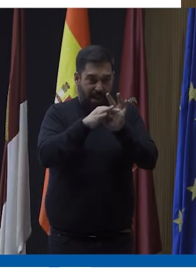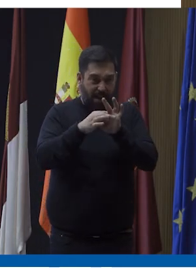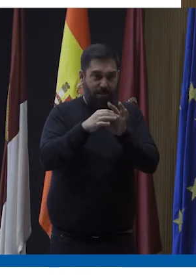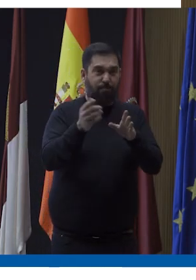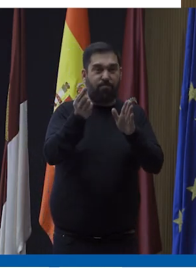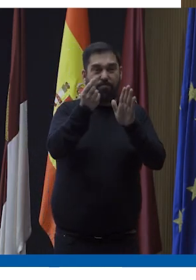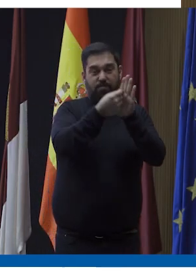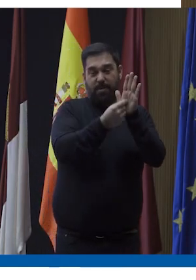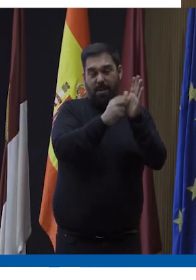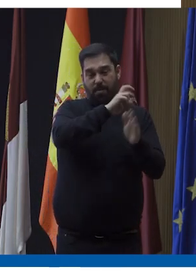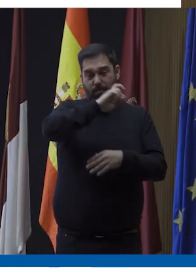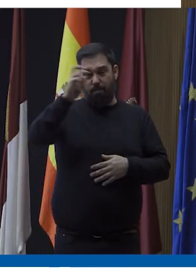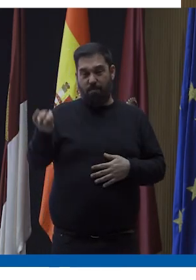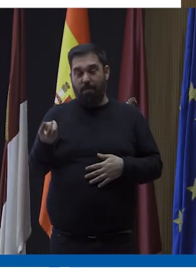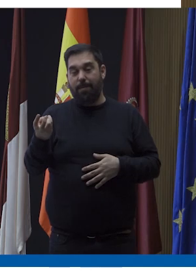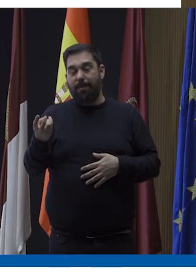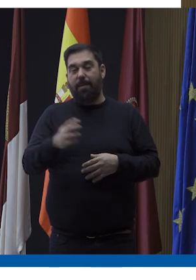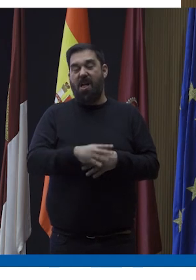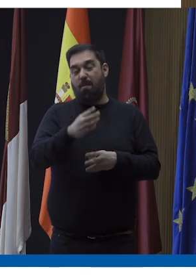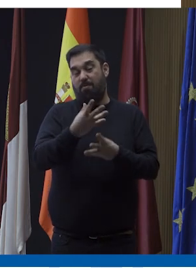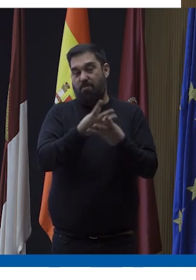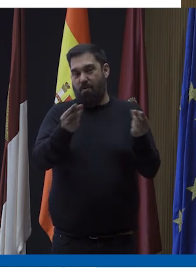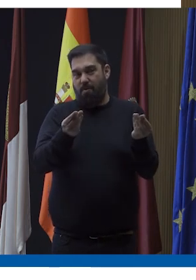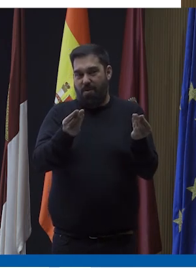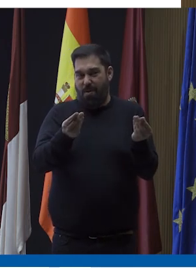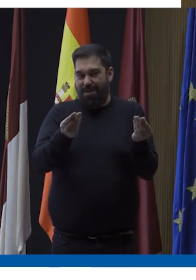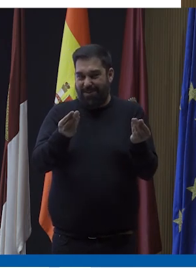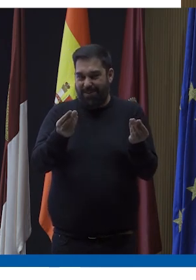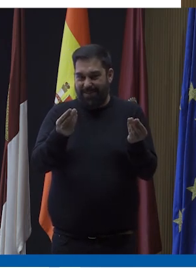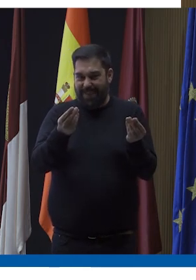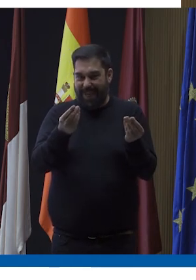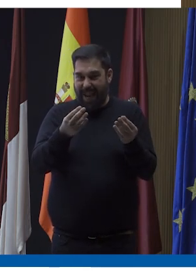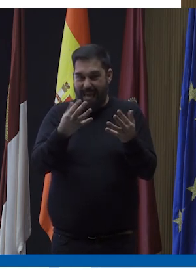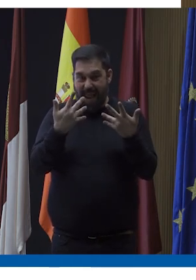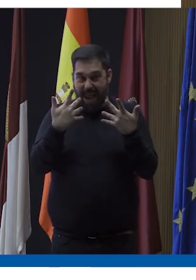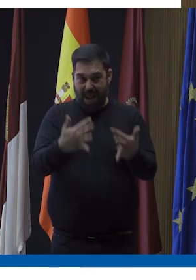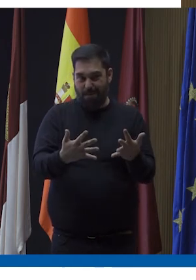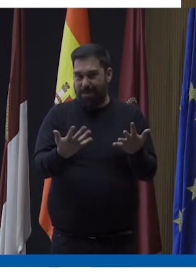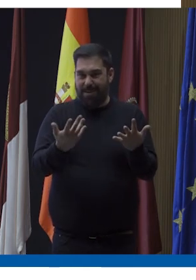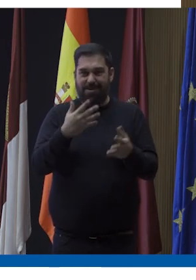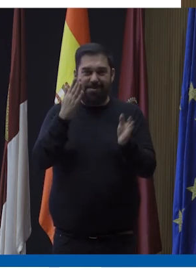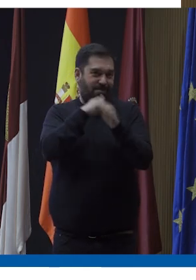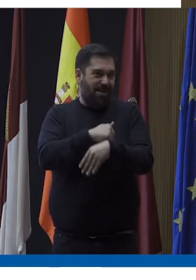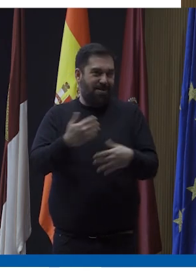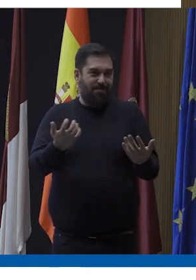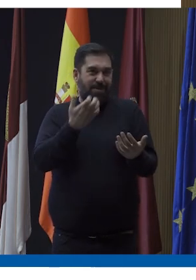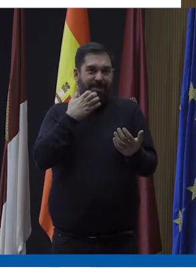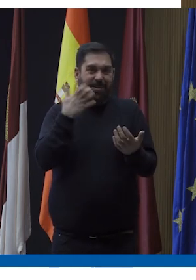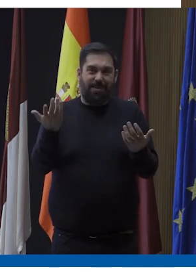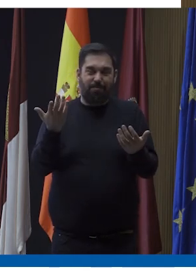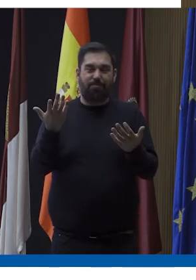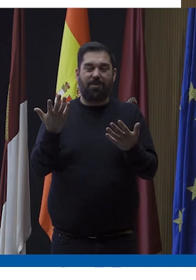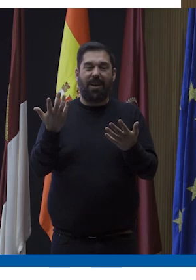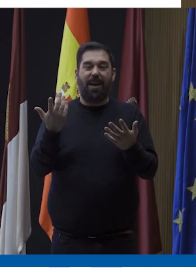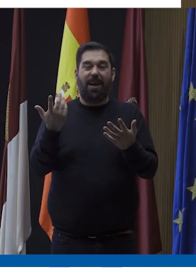hacer, no hay ninguna cura milagrosa de nada, ¿vale? Si el paciente sigue bebiendo 1,5 litros o sigue bebiendo 5 o